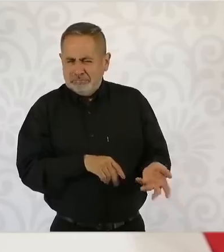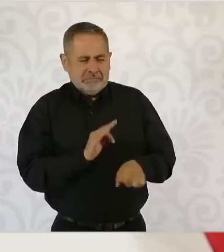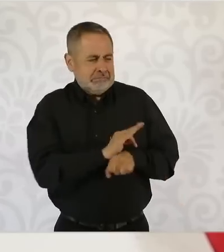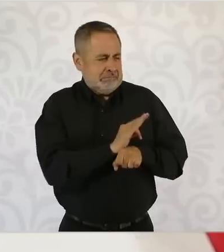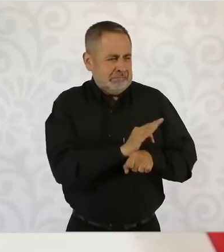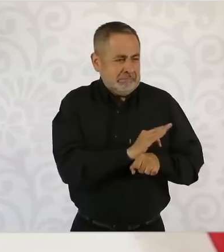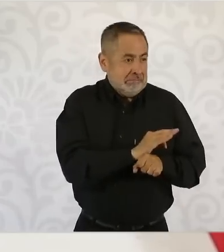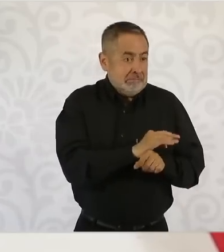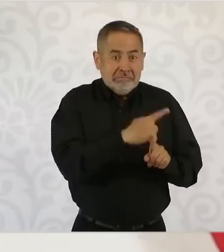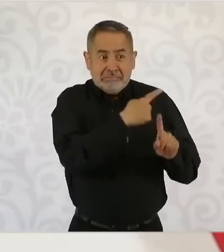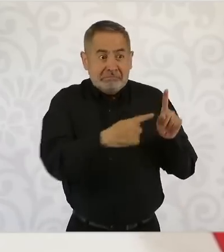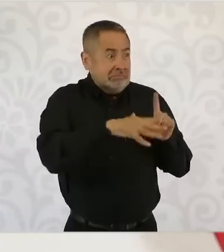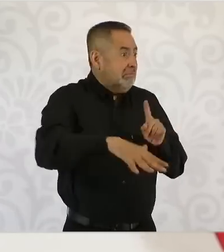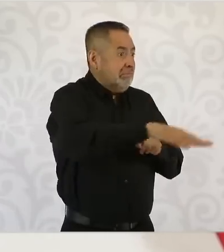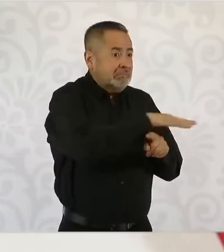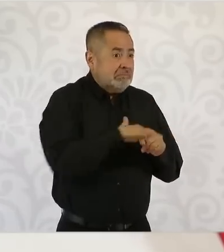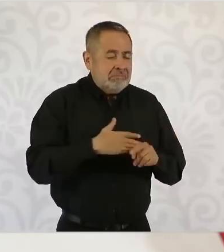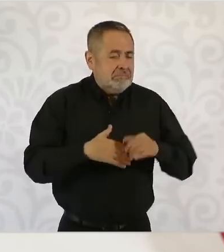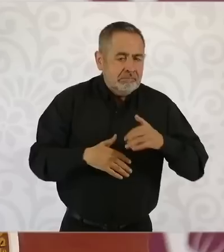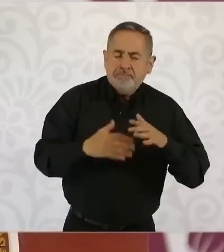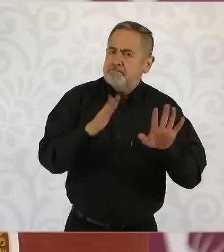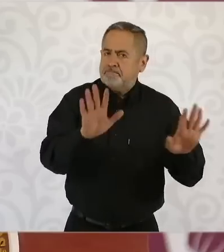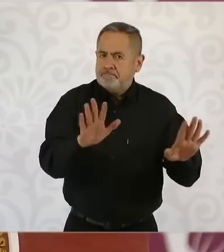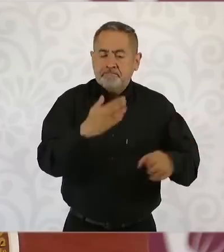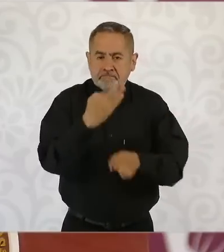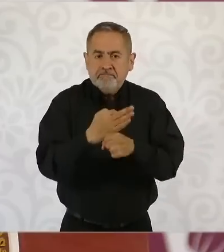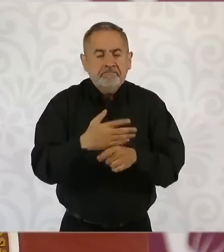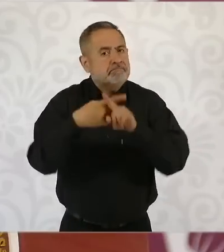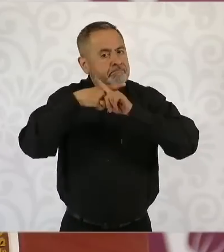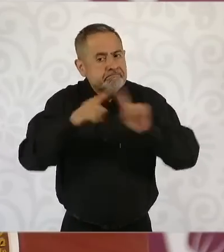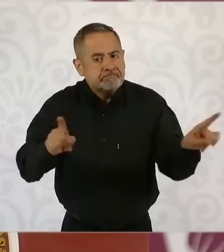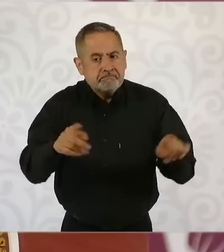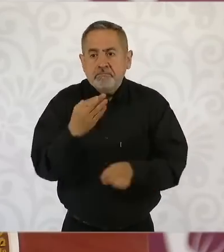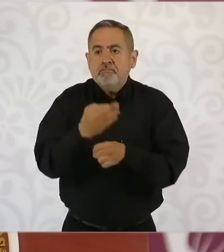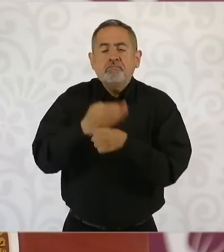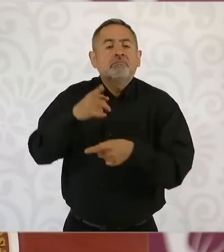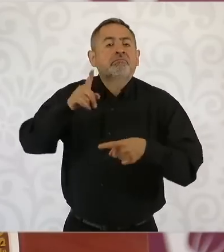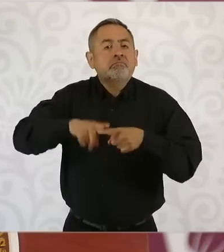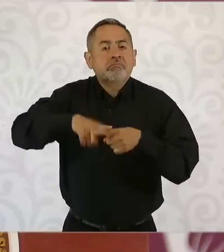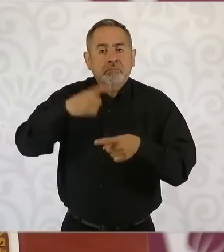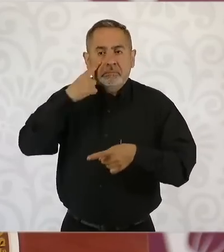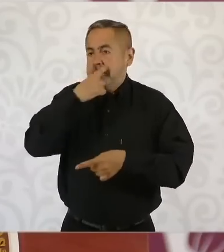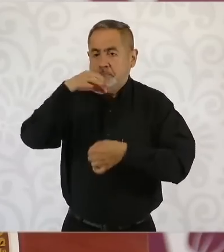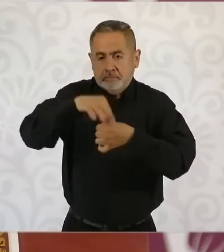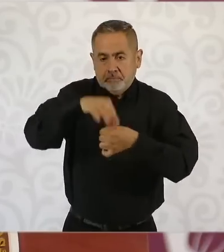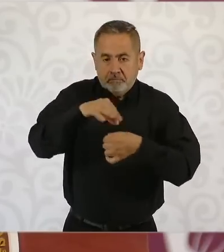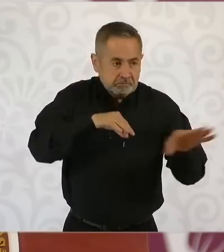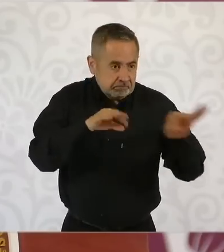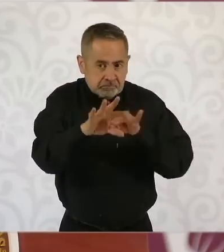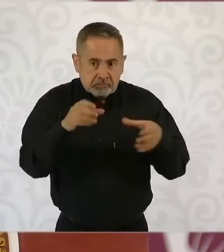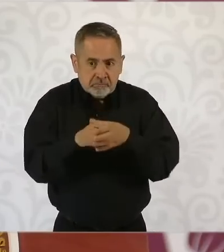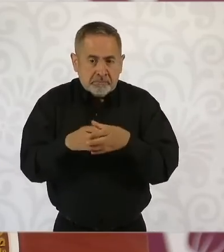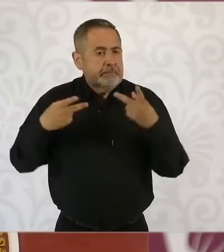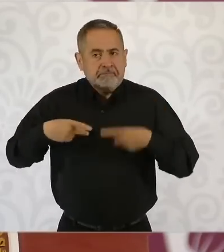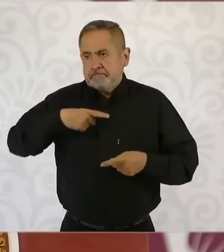en la mitad del Poder Judicial? Ahora va a ser distinto, quien va a elegir es la gente, y la gente tiene que informarse